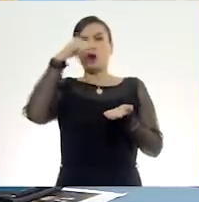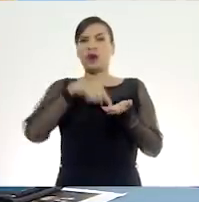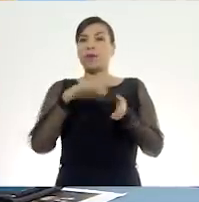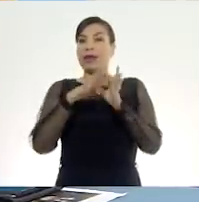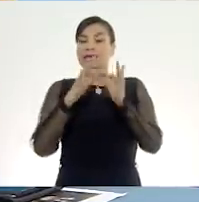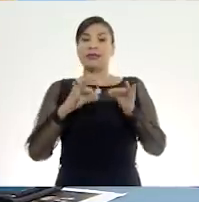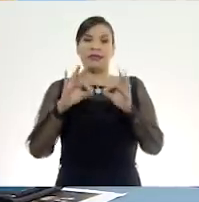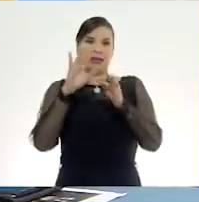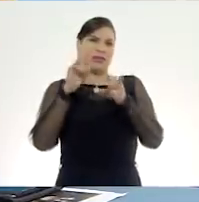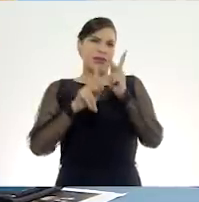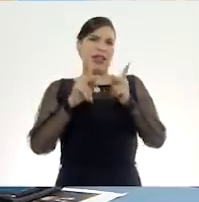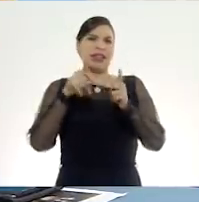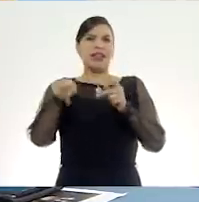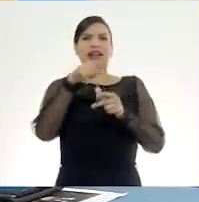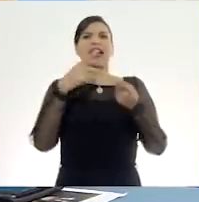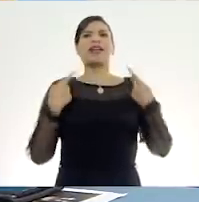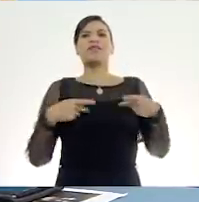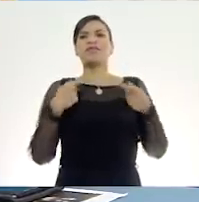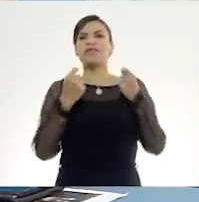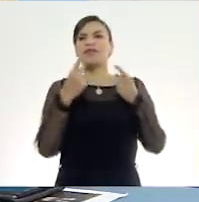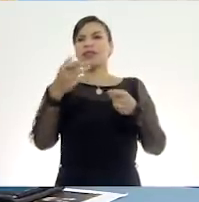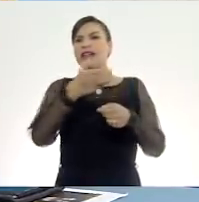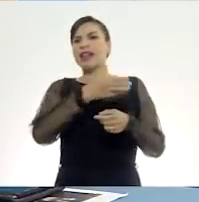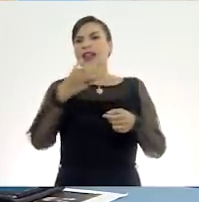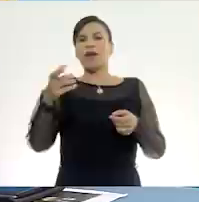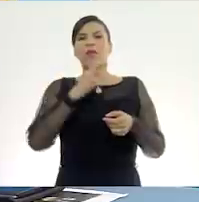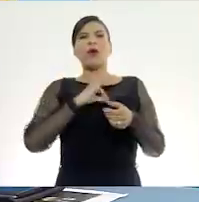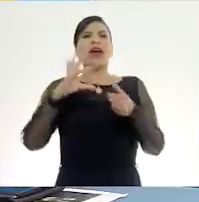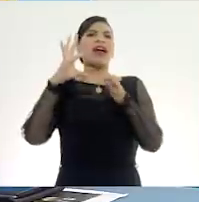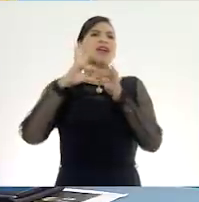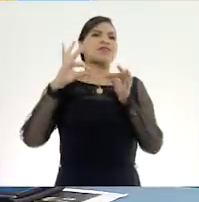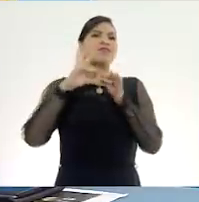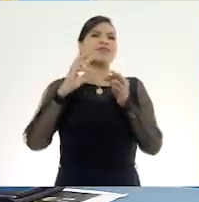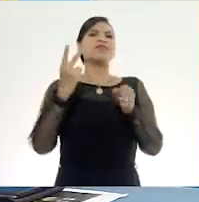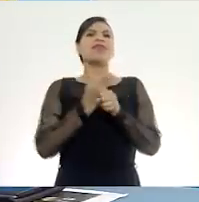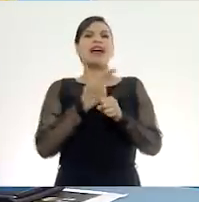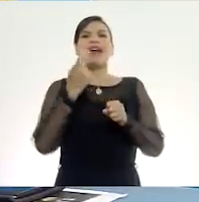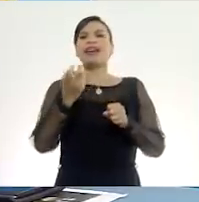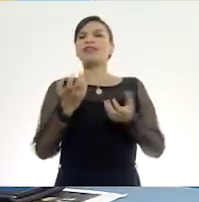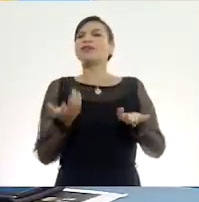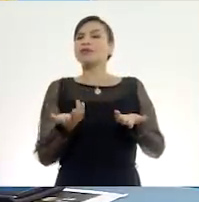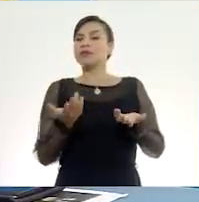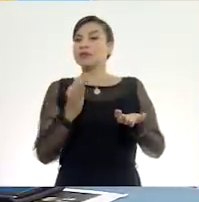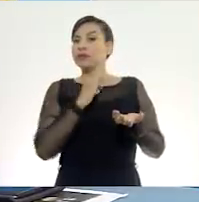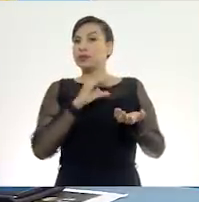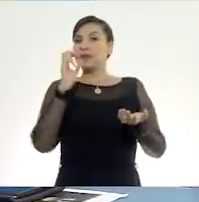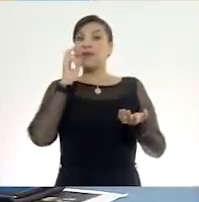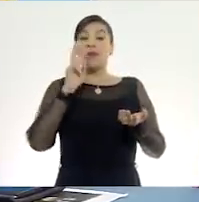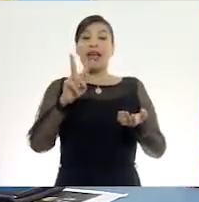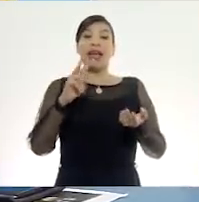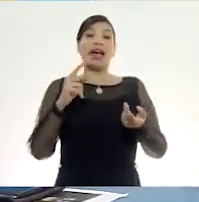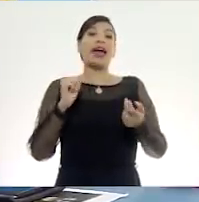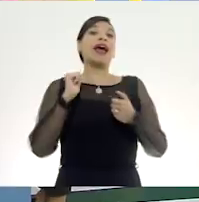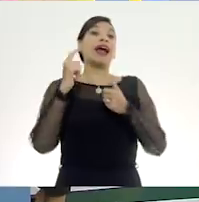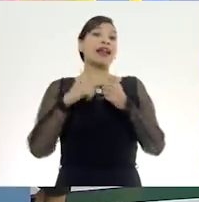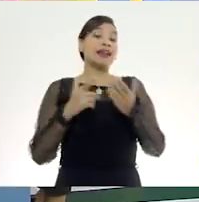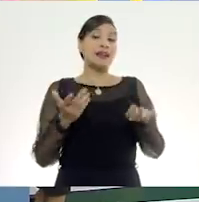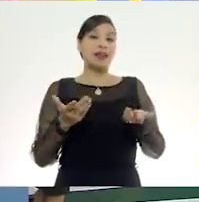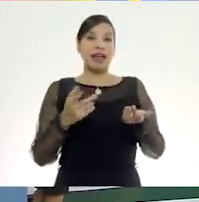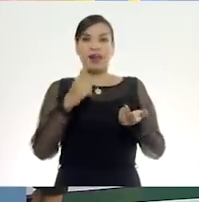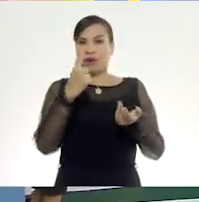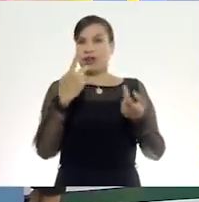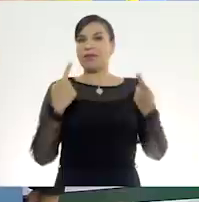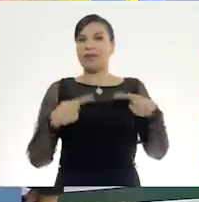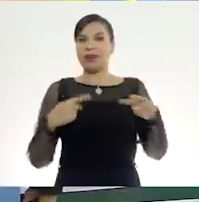la pena platicar con alguien del campo para que nos platicara un poquito sobre esto. No sé si pudiéramos ver a alguien. Ahí viene una